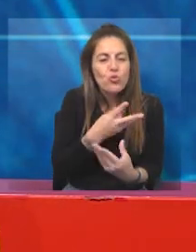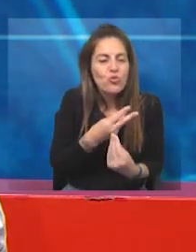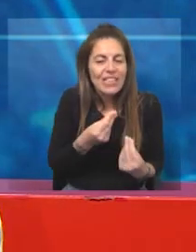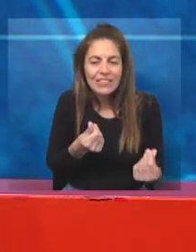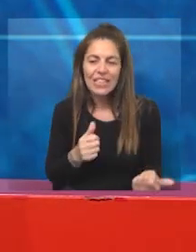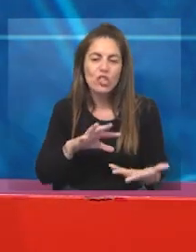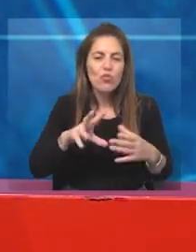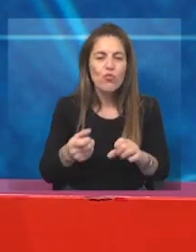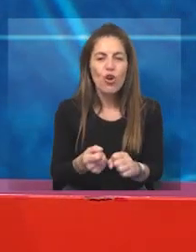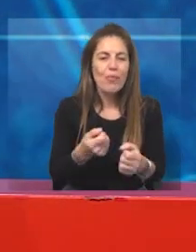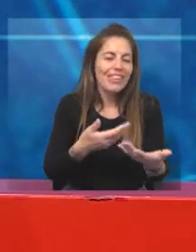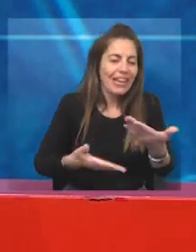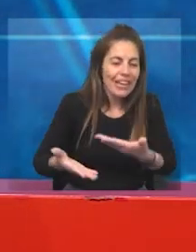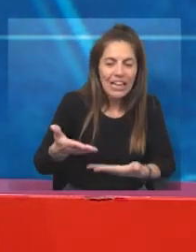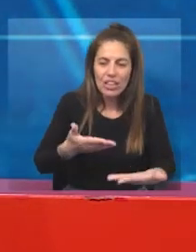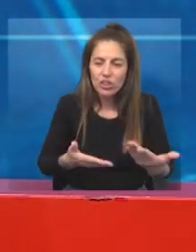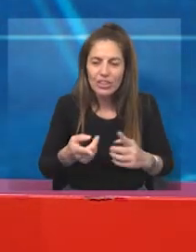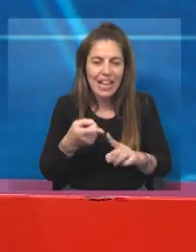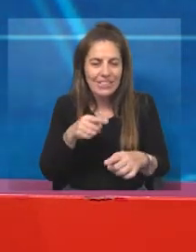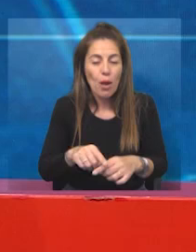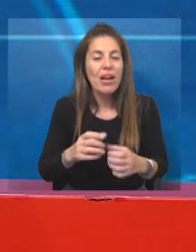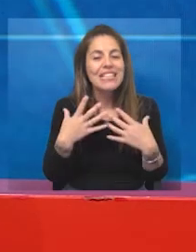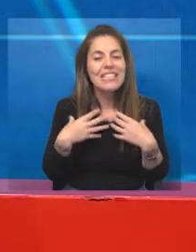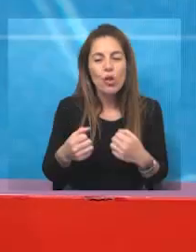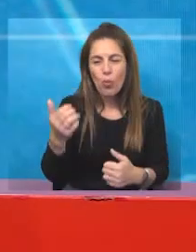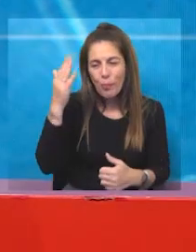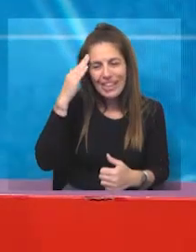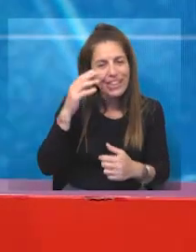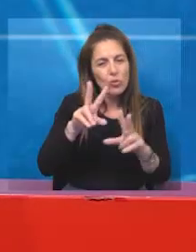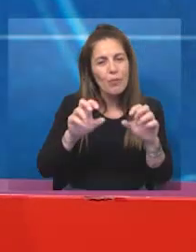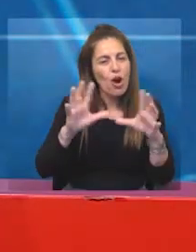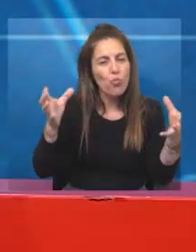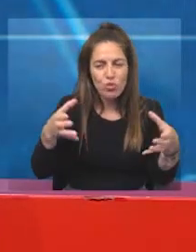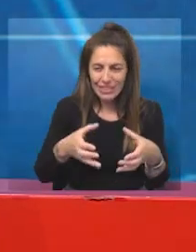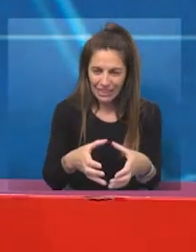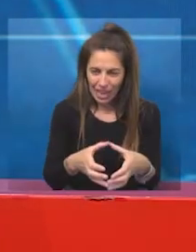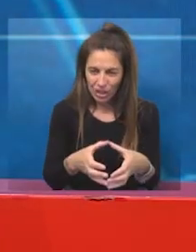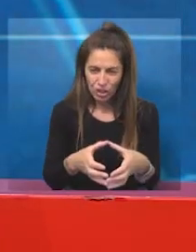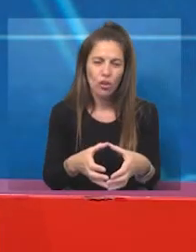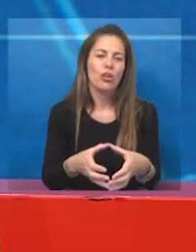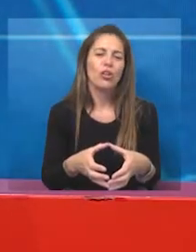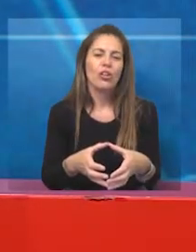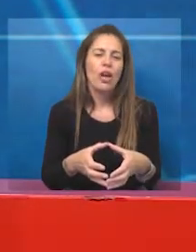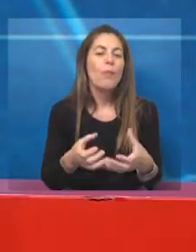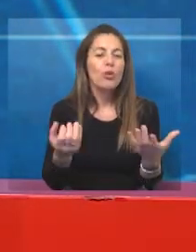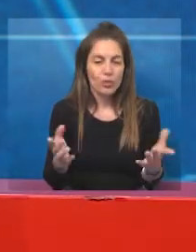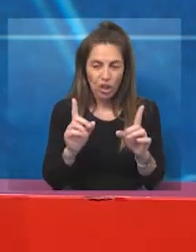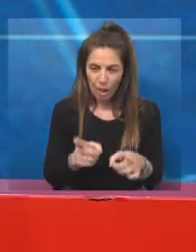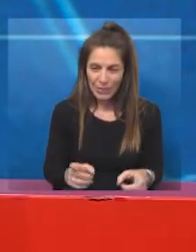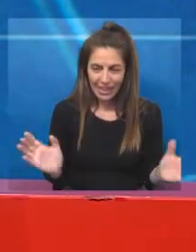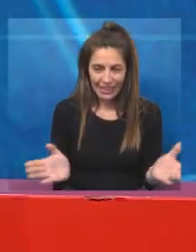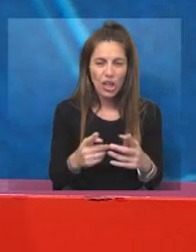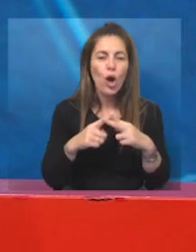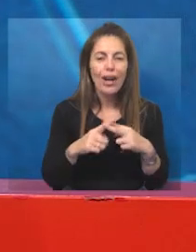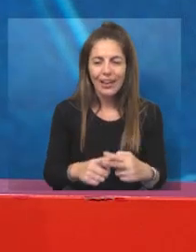formas de interrelacionarse porque la Salud Mental es un fenómeno comunitario por encima de de todas las cosas y por supuesto que también generando